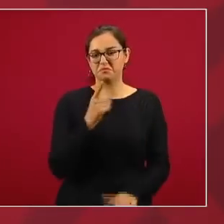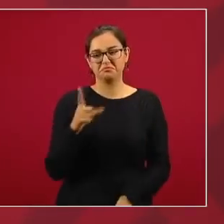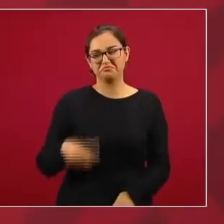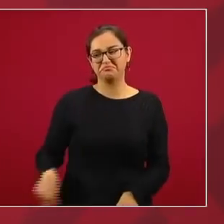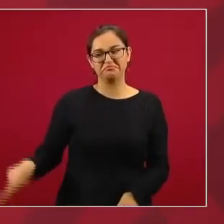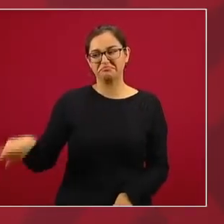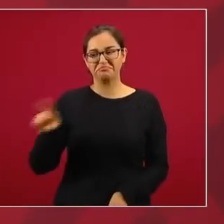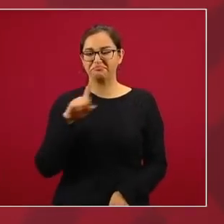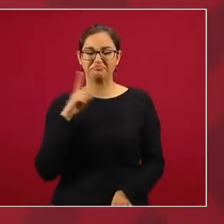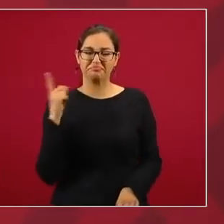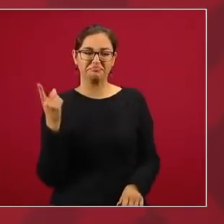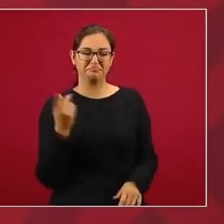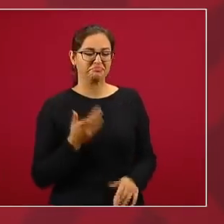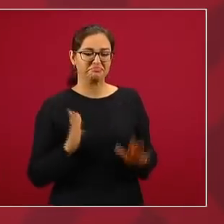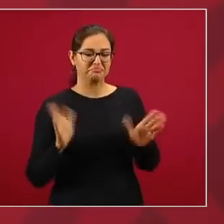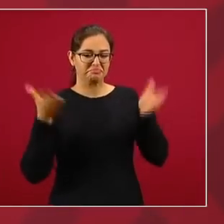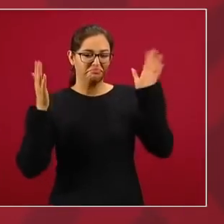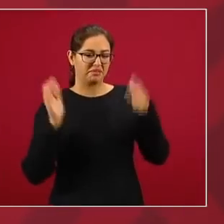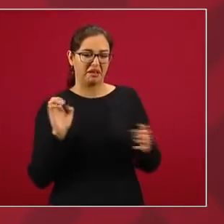Bueno,